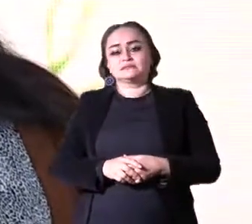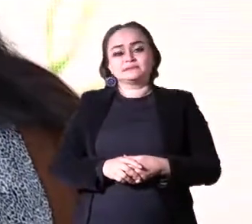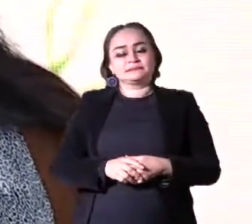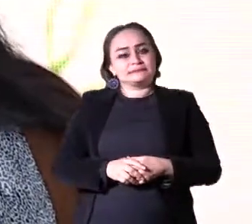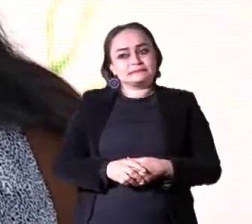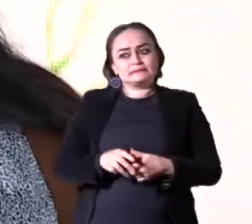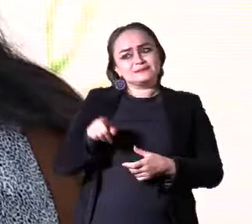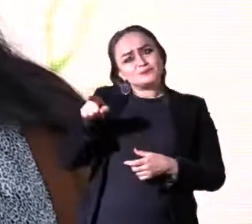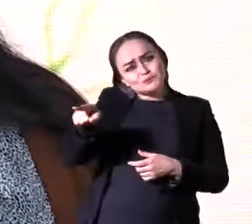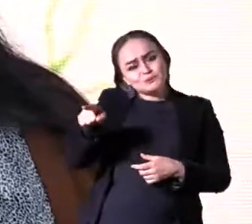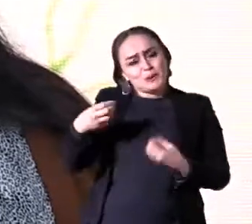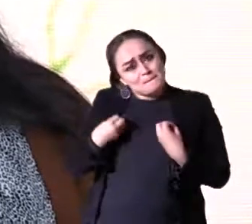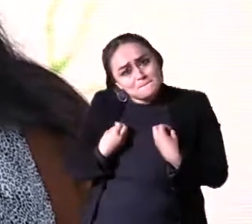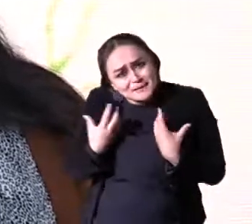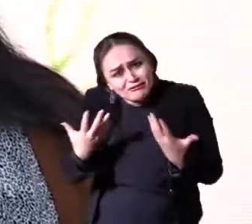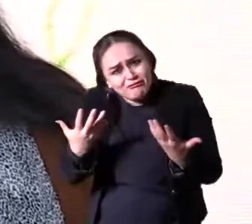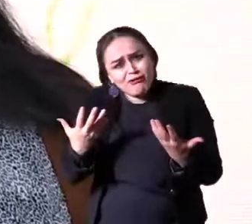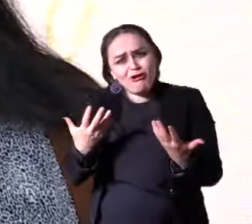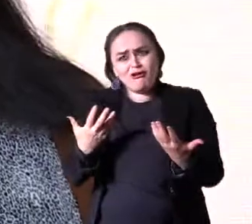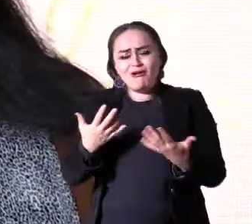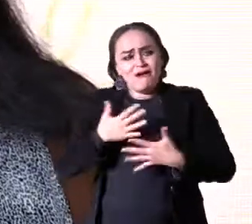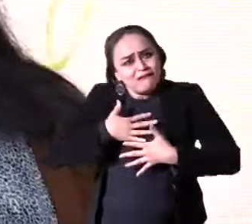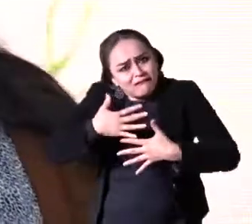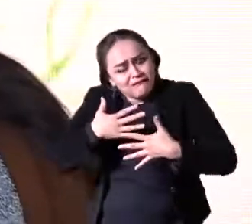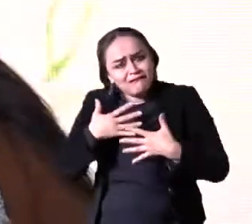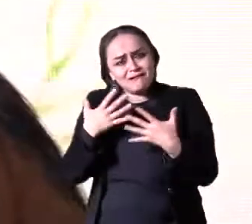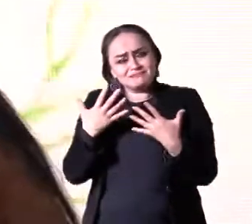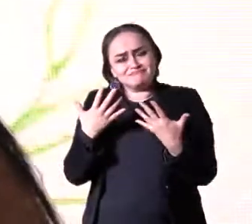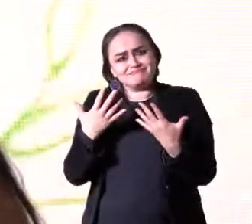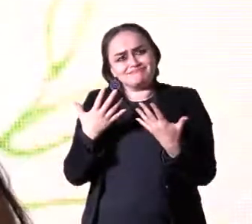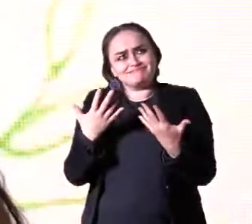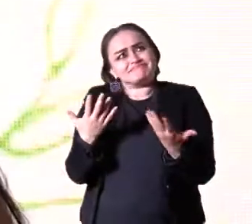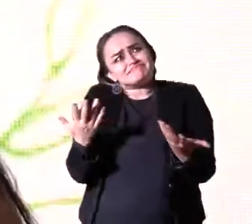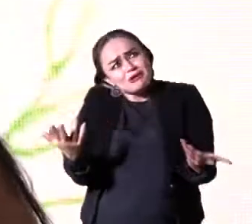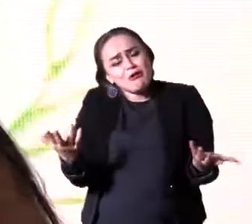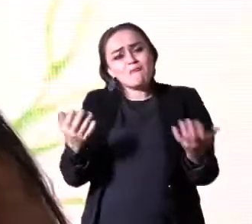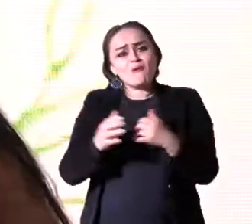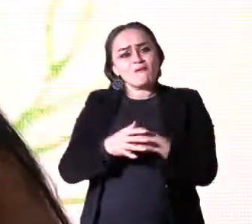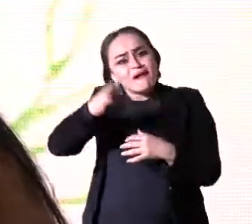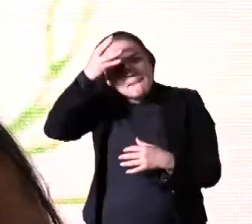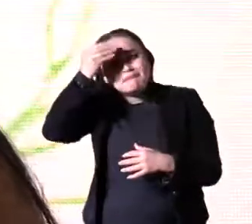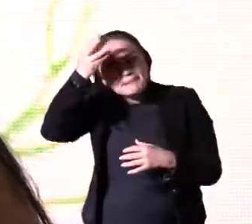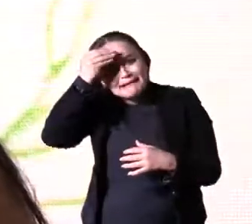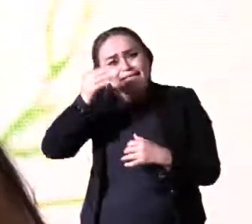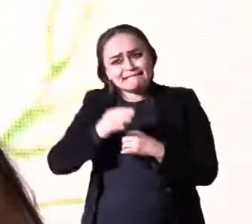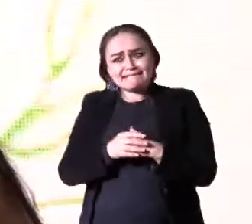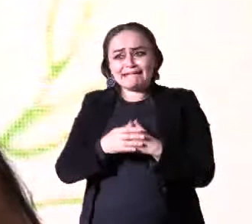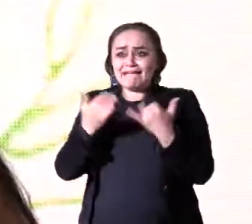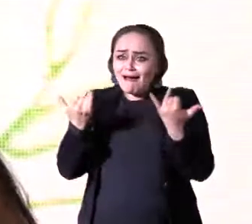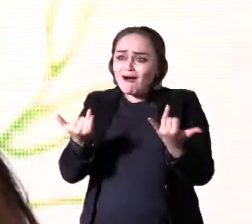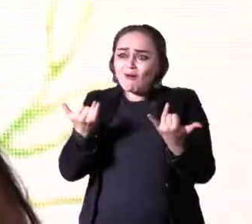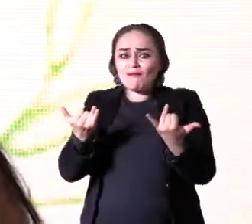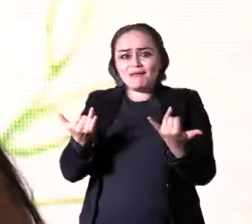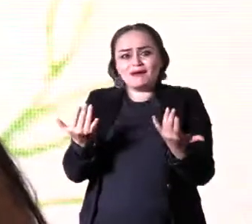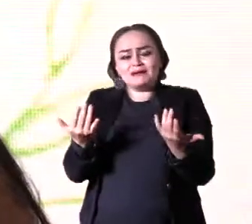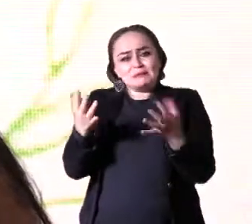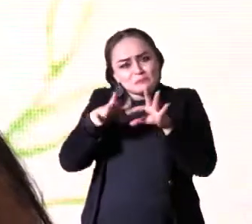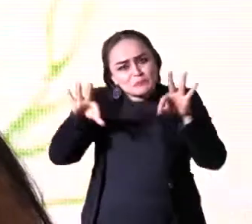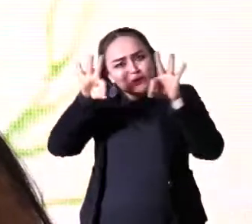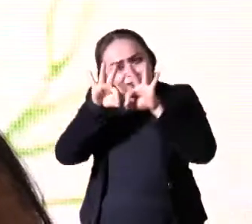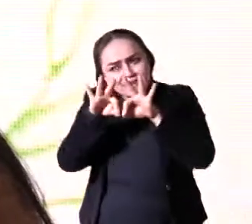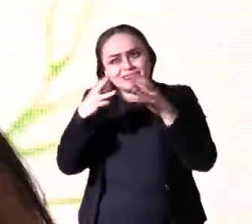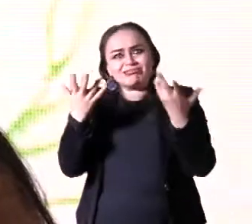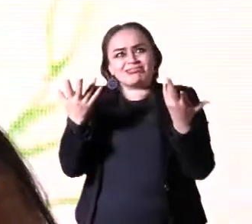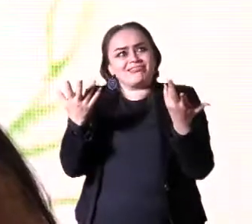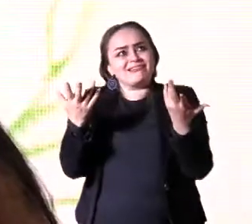la vida se trata de aprender y cada uno viene con el propósito el cual